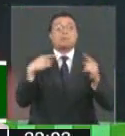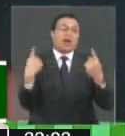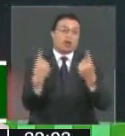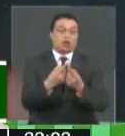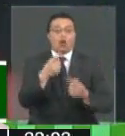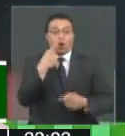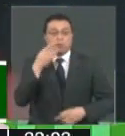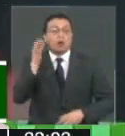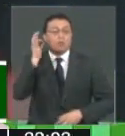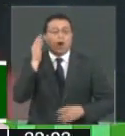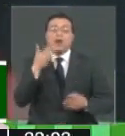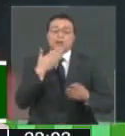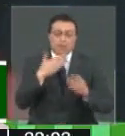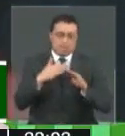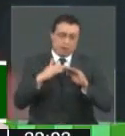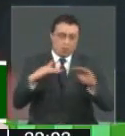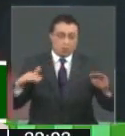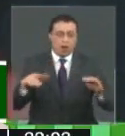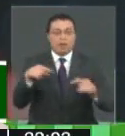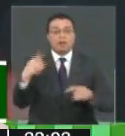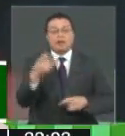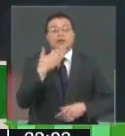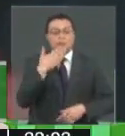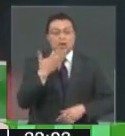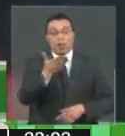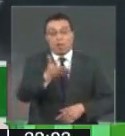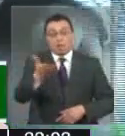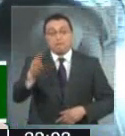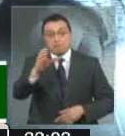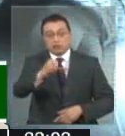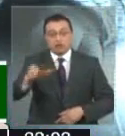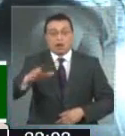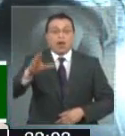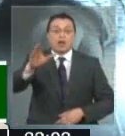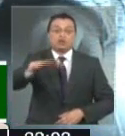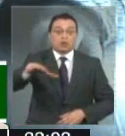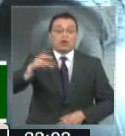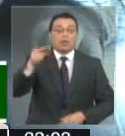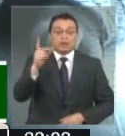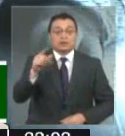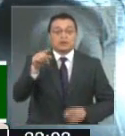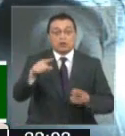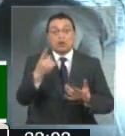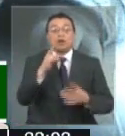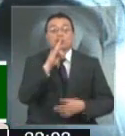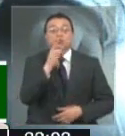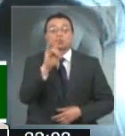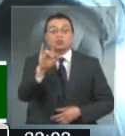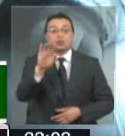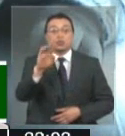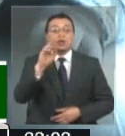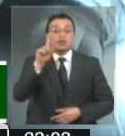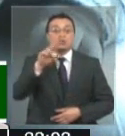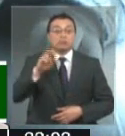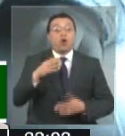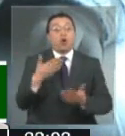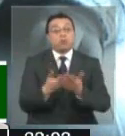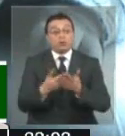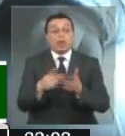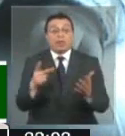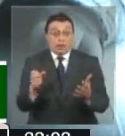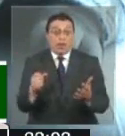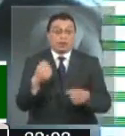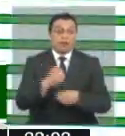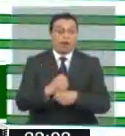todos y para todas también, por supuesto, para las personas en situación de discapacidad, pero también el turismo como una oportunidad de trabajo para personas en situación